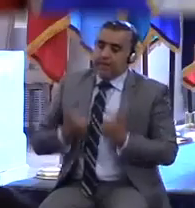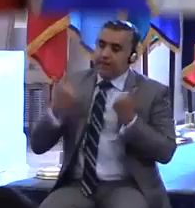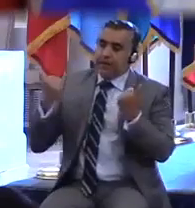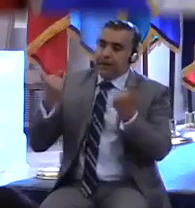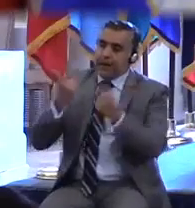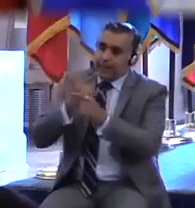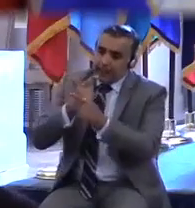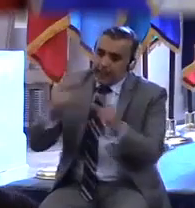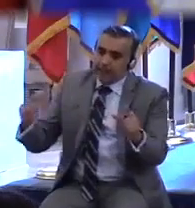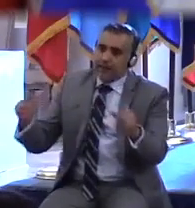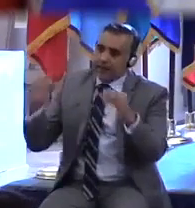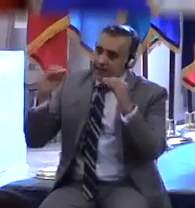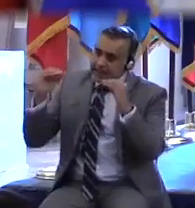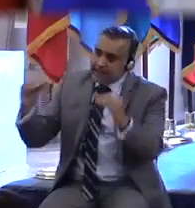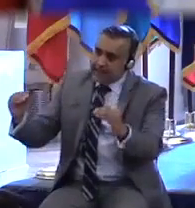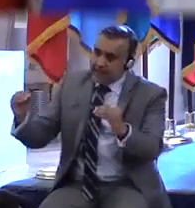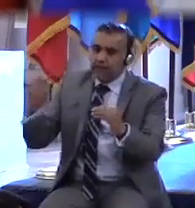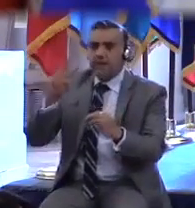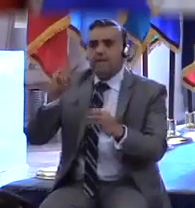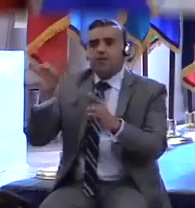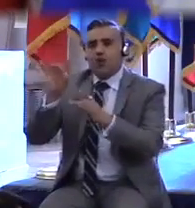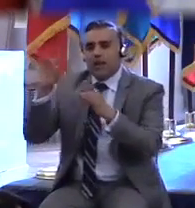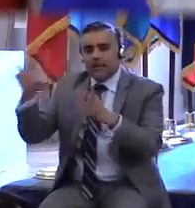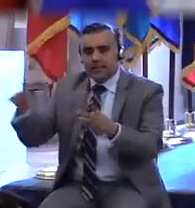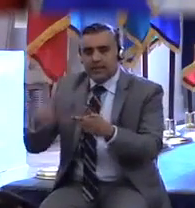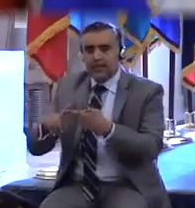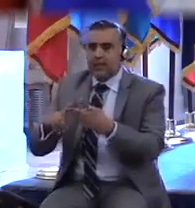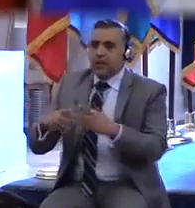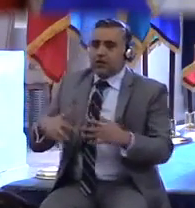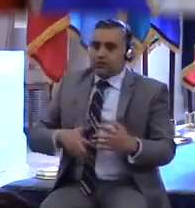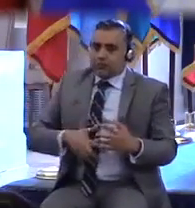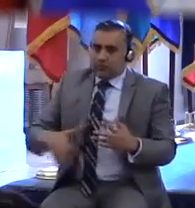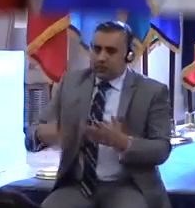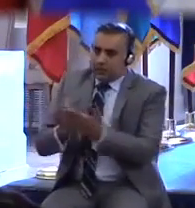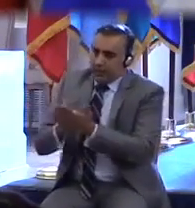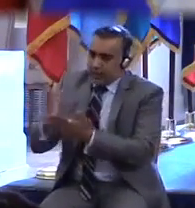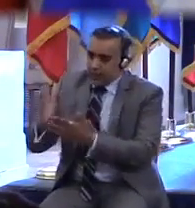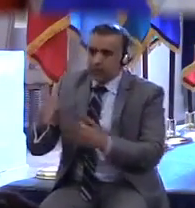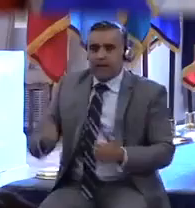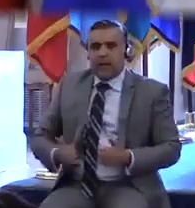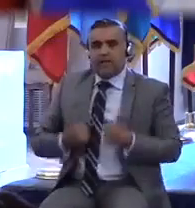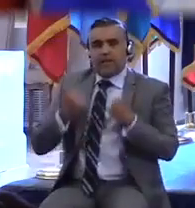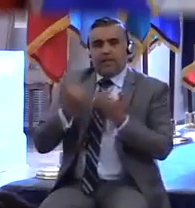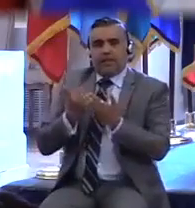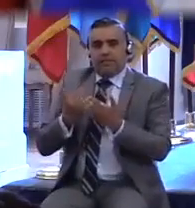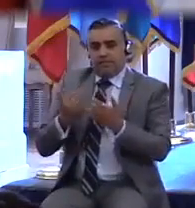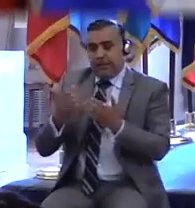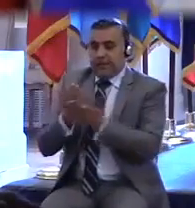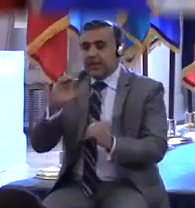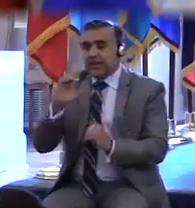reproductivos, e incluso el derecho a la vida. Y sin duda, el derecho a vivir una vida digna.